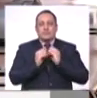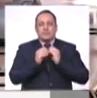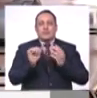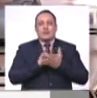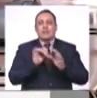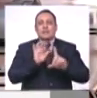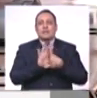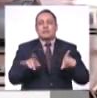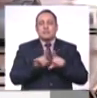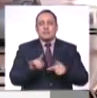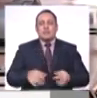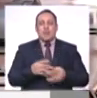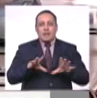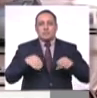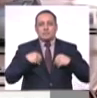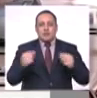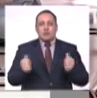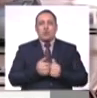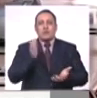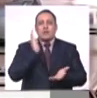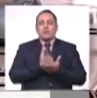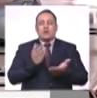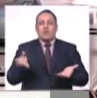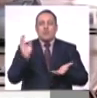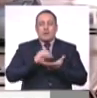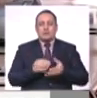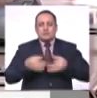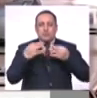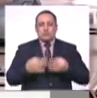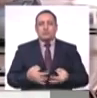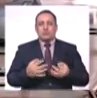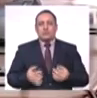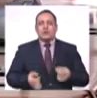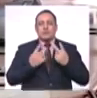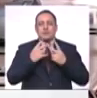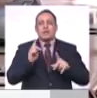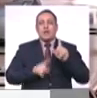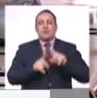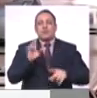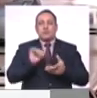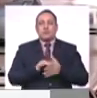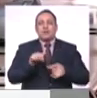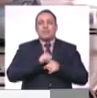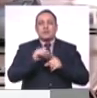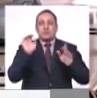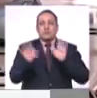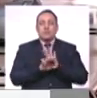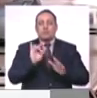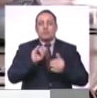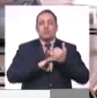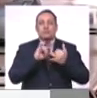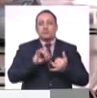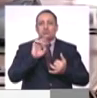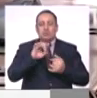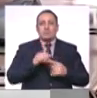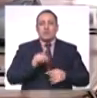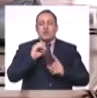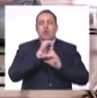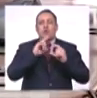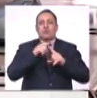legal permitirá sancionar con mayor eficacia a quienes practican la usura gota a